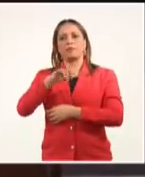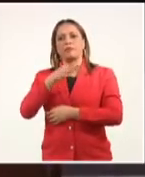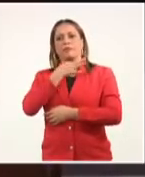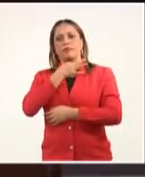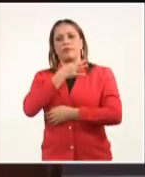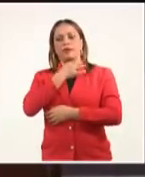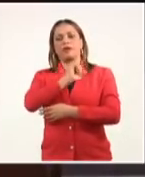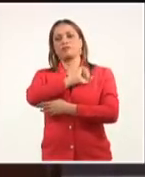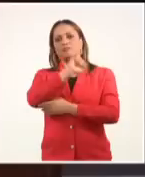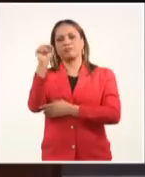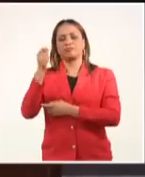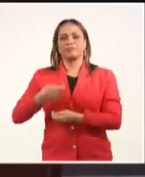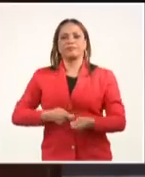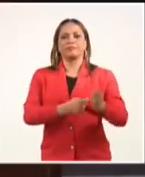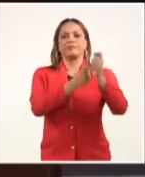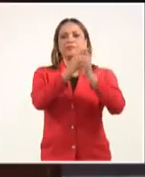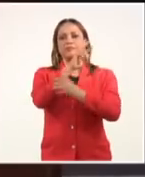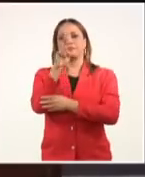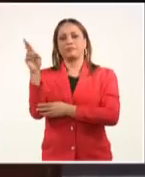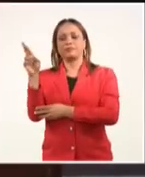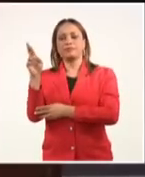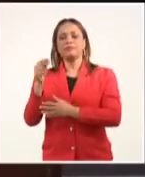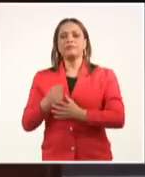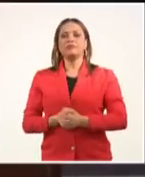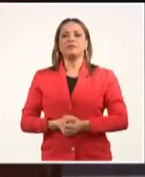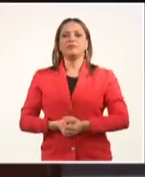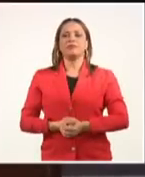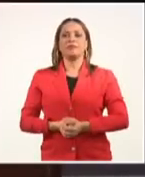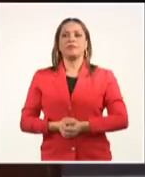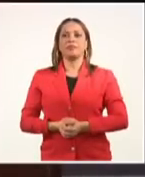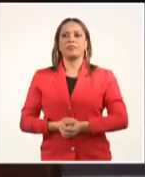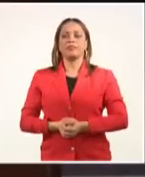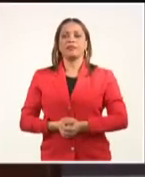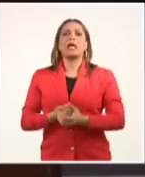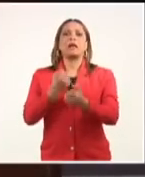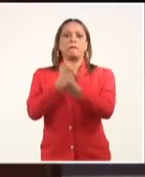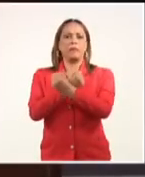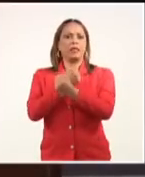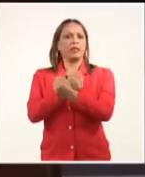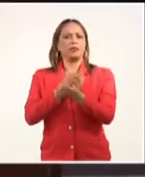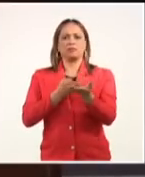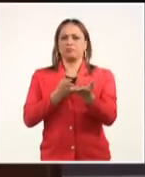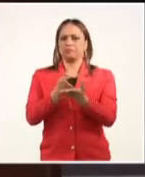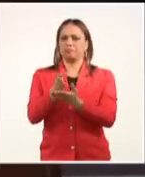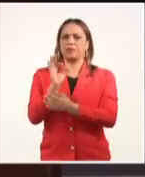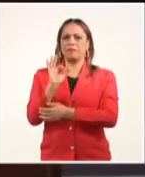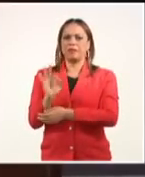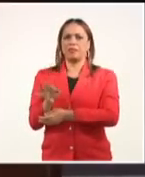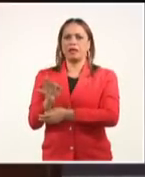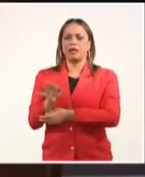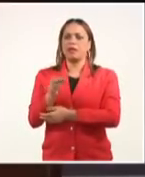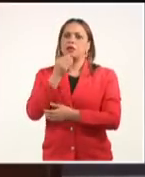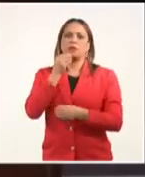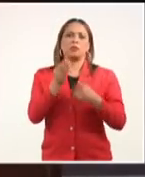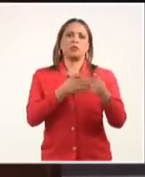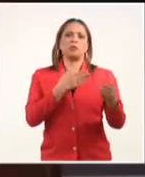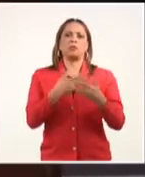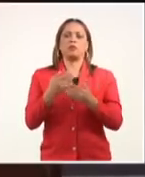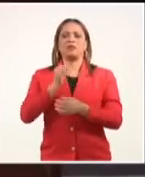Y mientras mayores sean las dificultades y los peligros, más